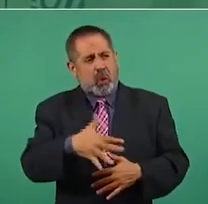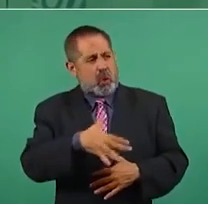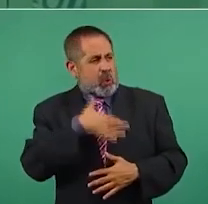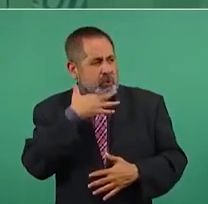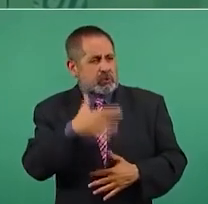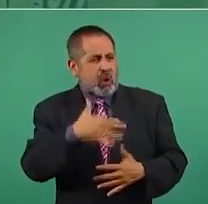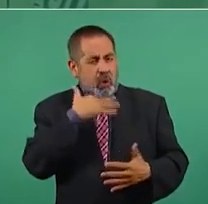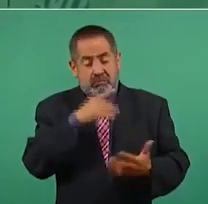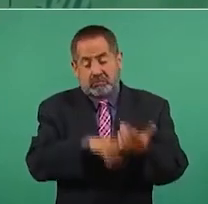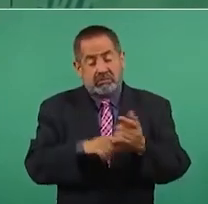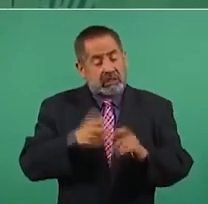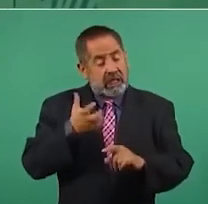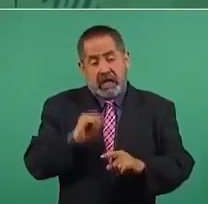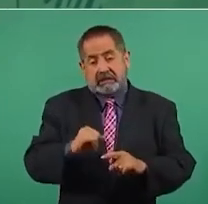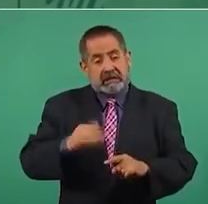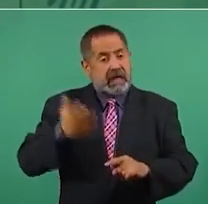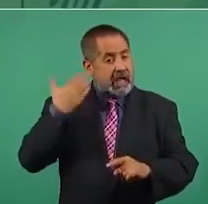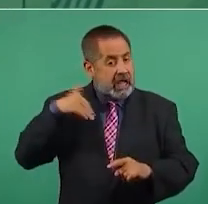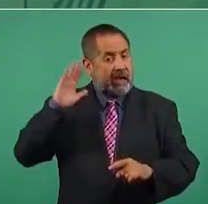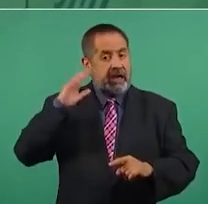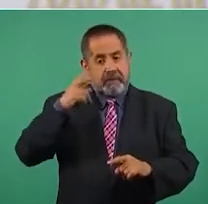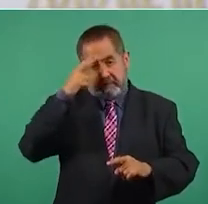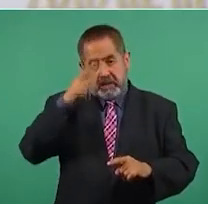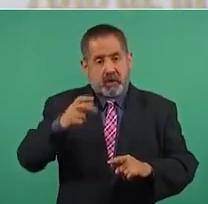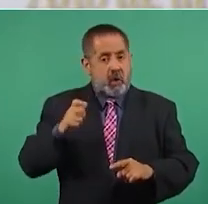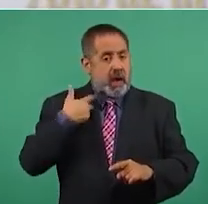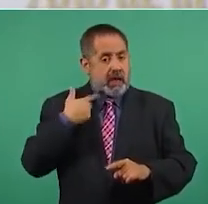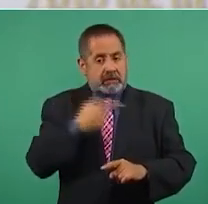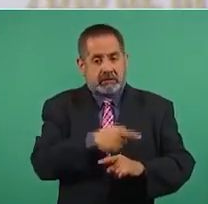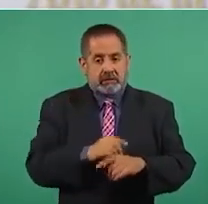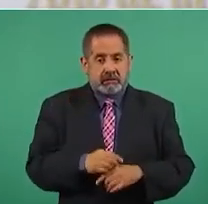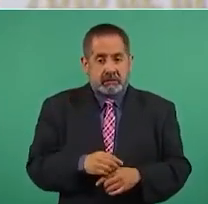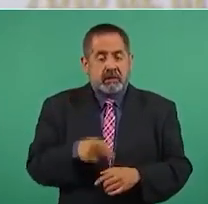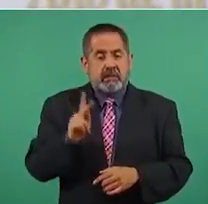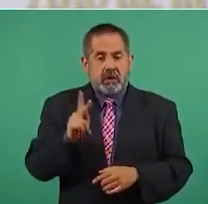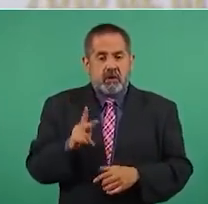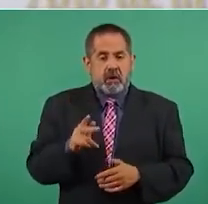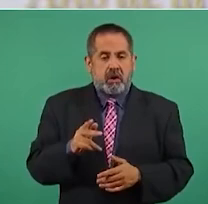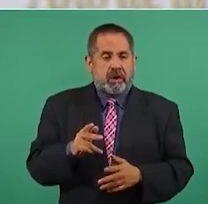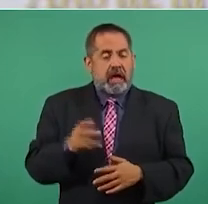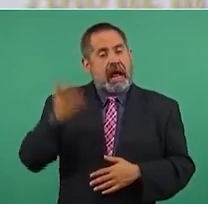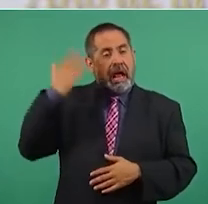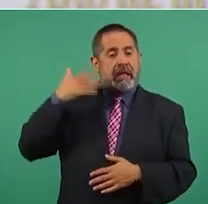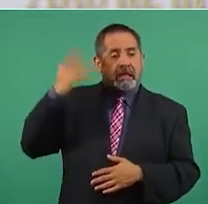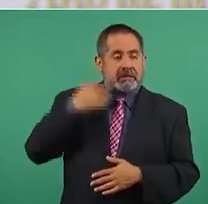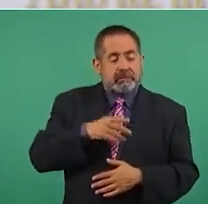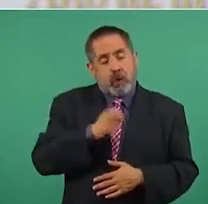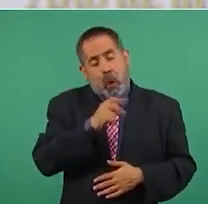Pero de una u otra forma se aceptaba.